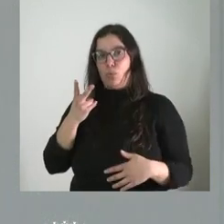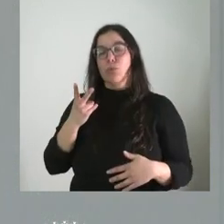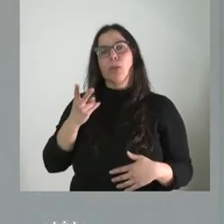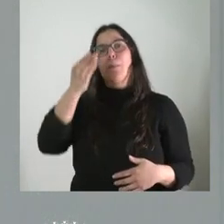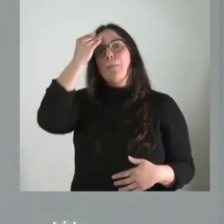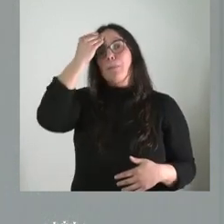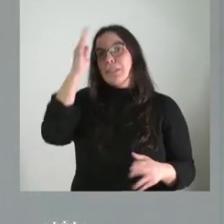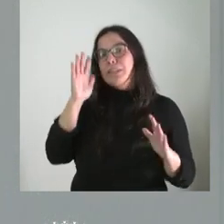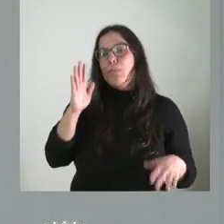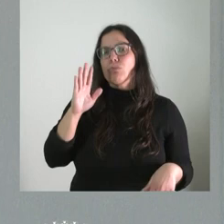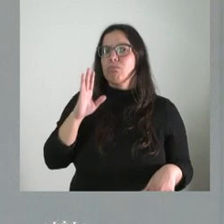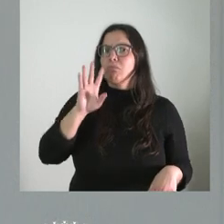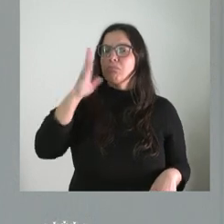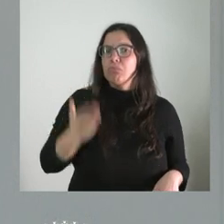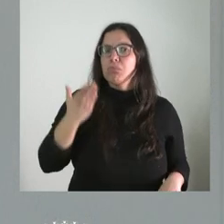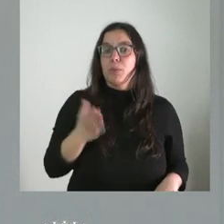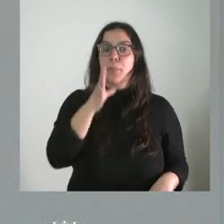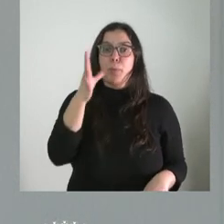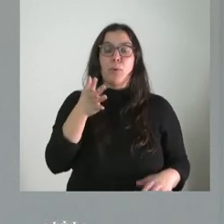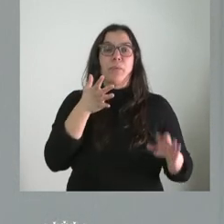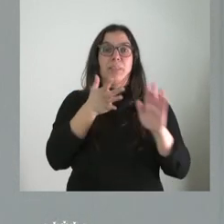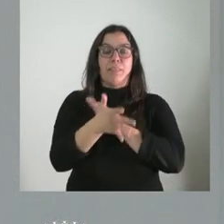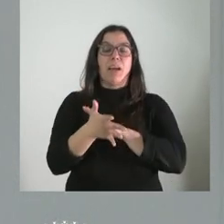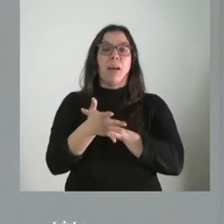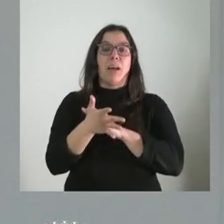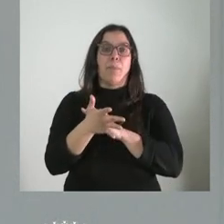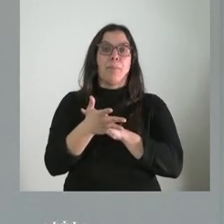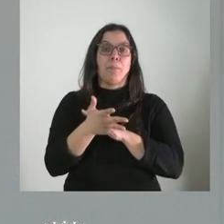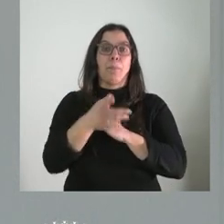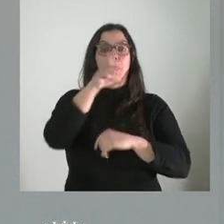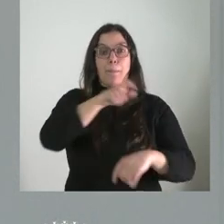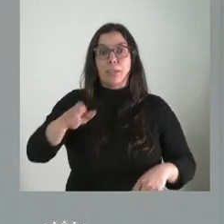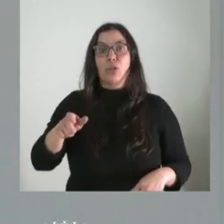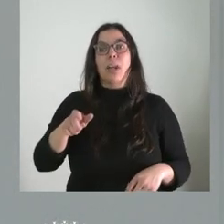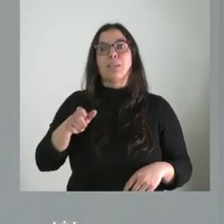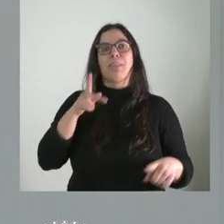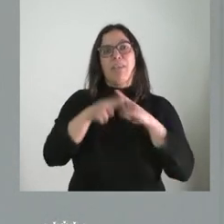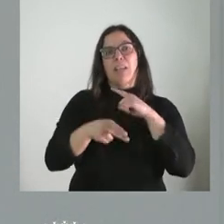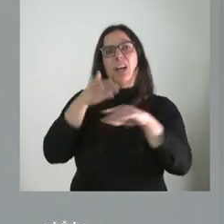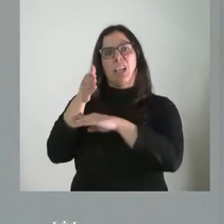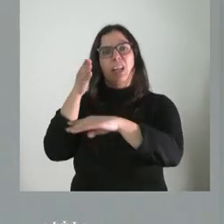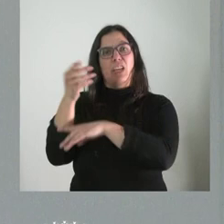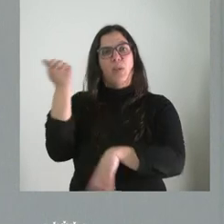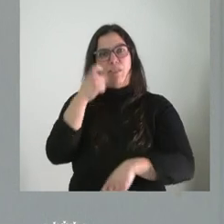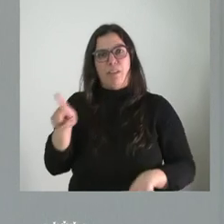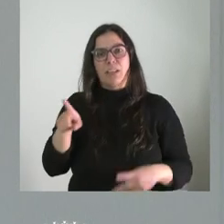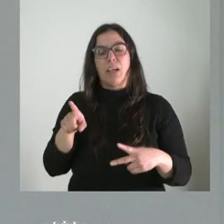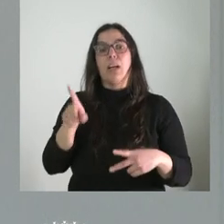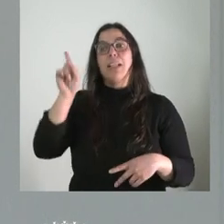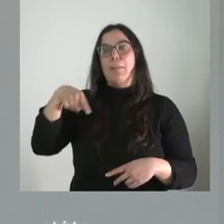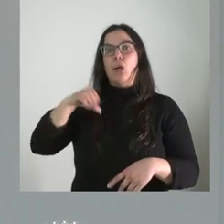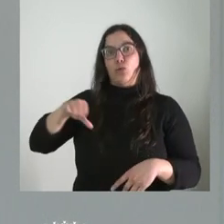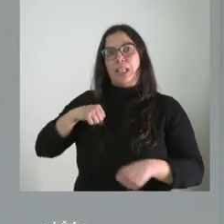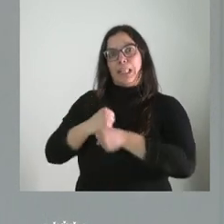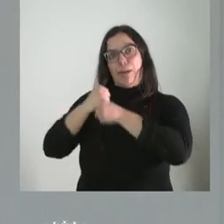la pena por lo que tiene que ver ya no solamente de evitar las personas ir al hospital y lo que supone también de liberar actividad hospitalaria